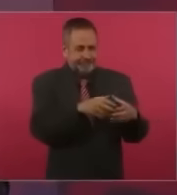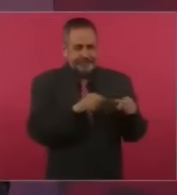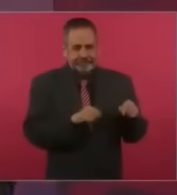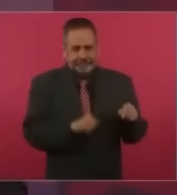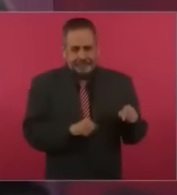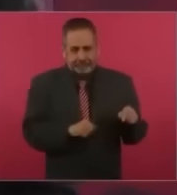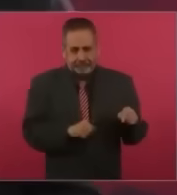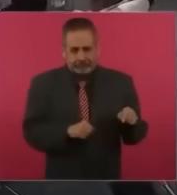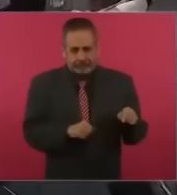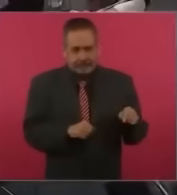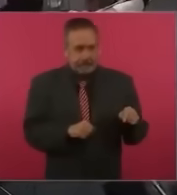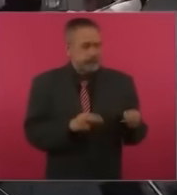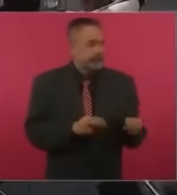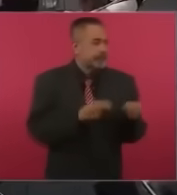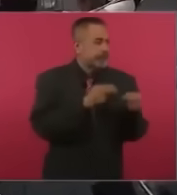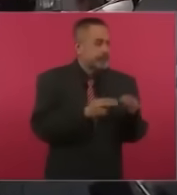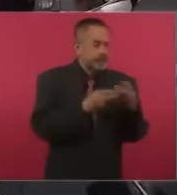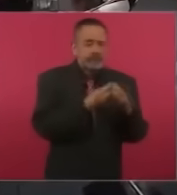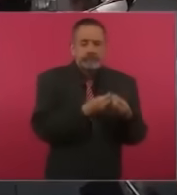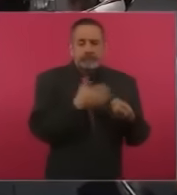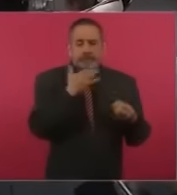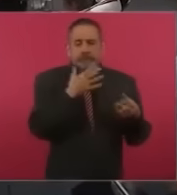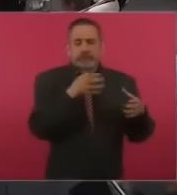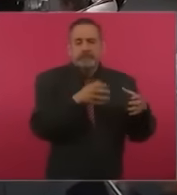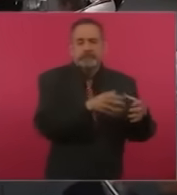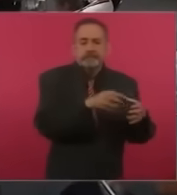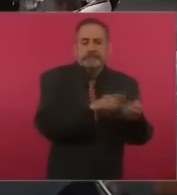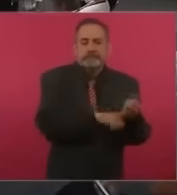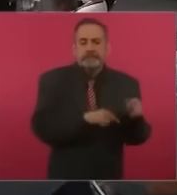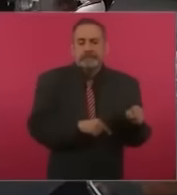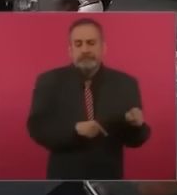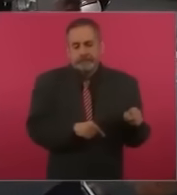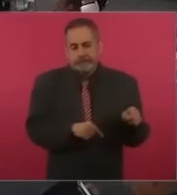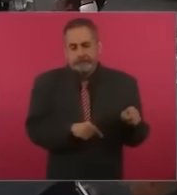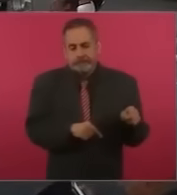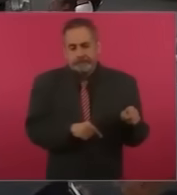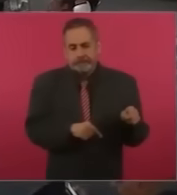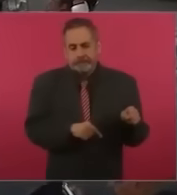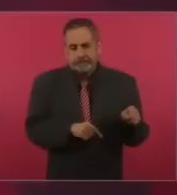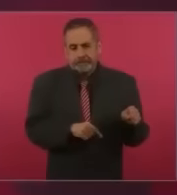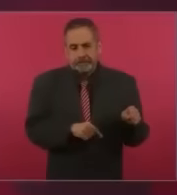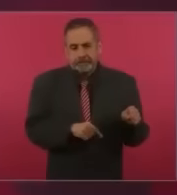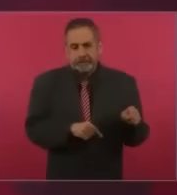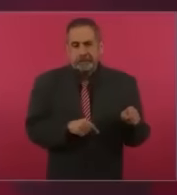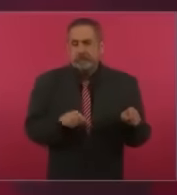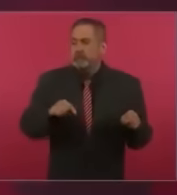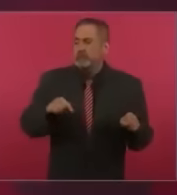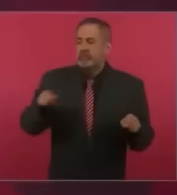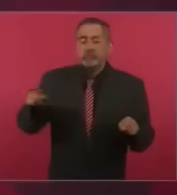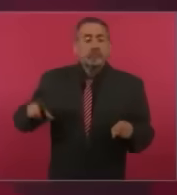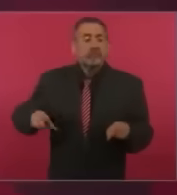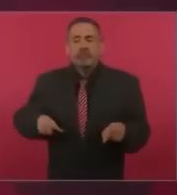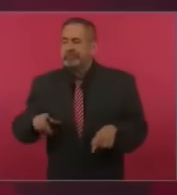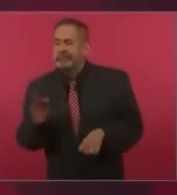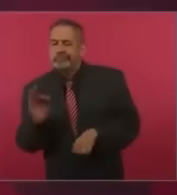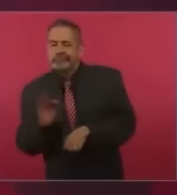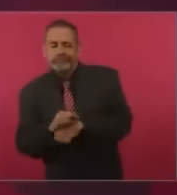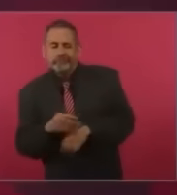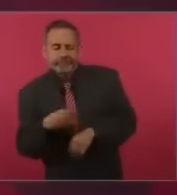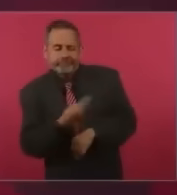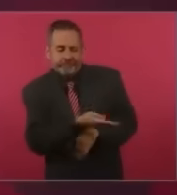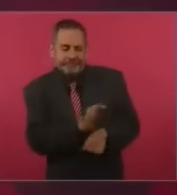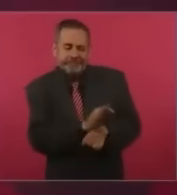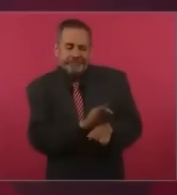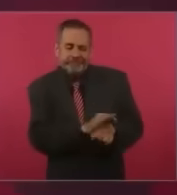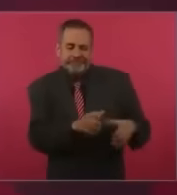conciliación o de inclusión de sectores medios en el próximo gobierno si la hubiera será cuestionada por esta izquierda como una traición a los